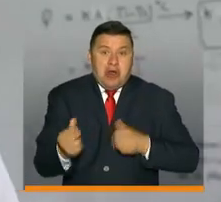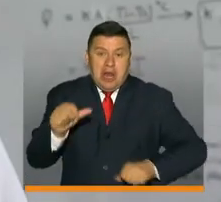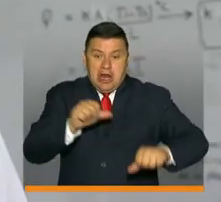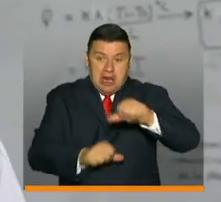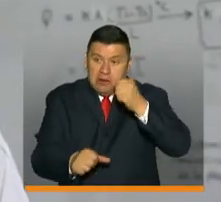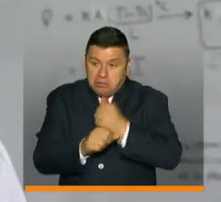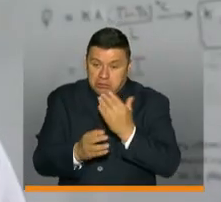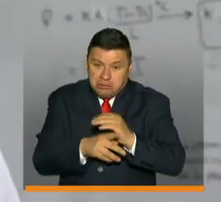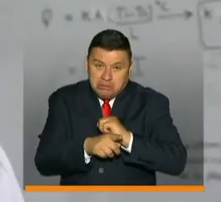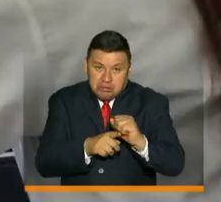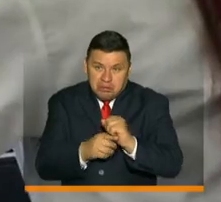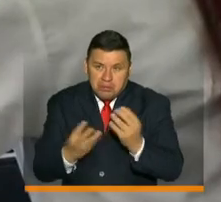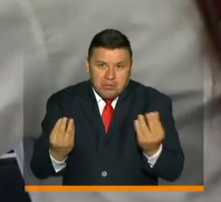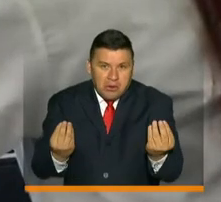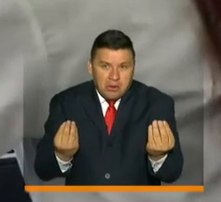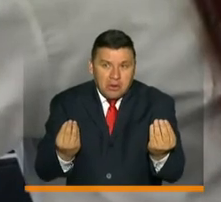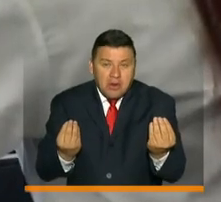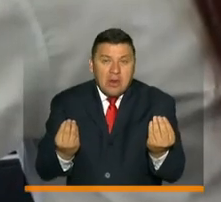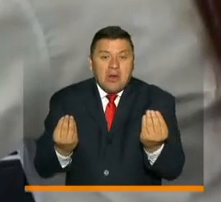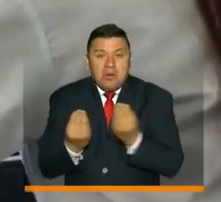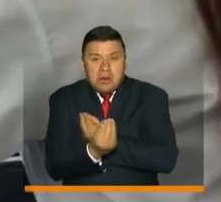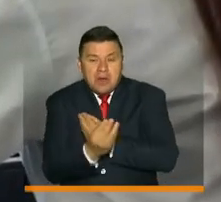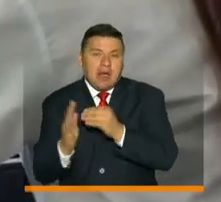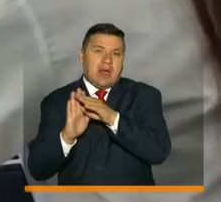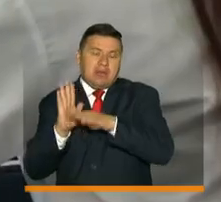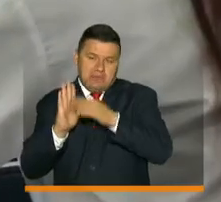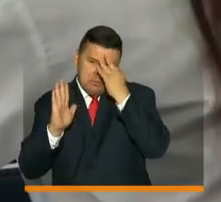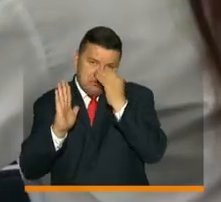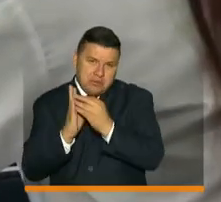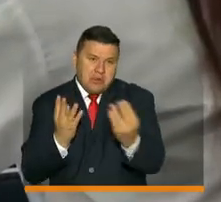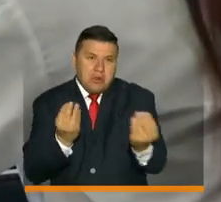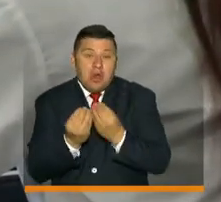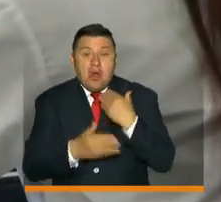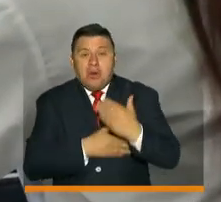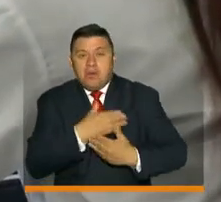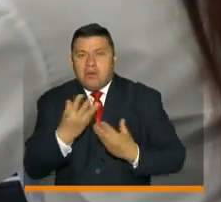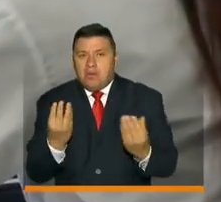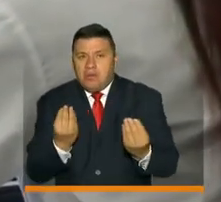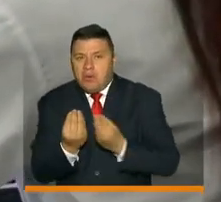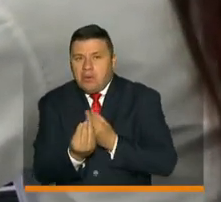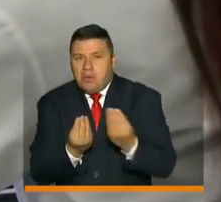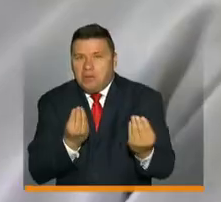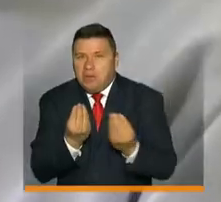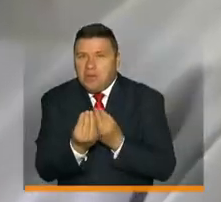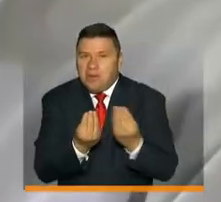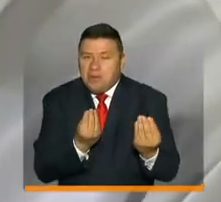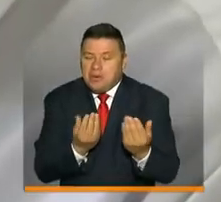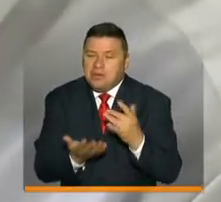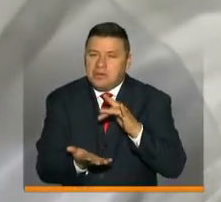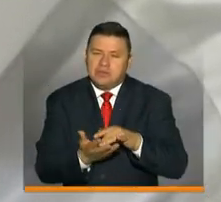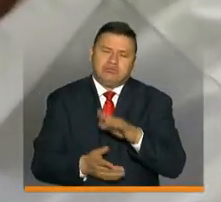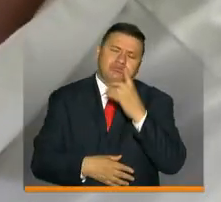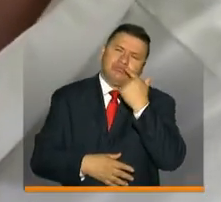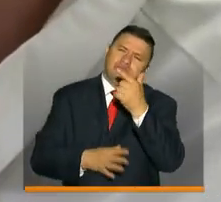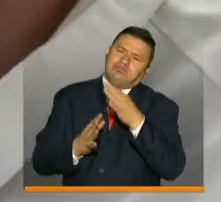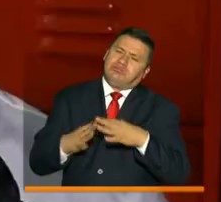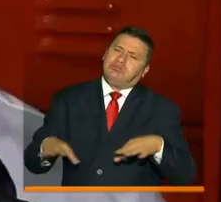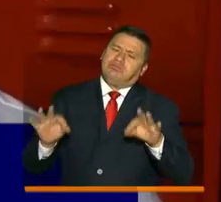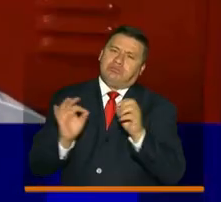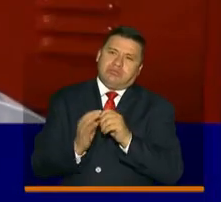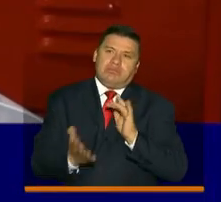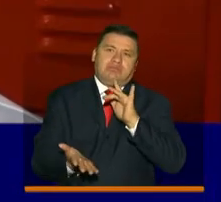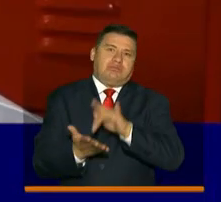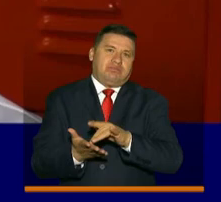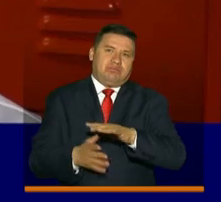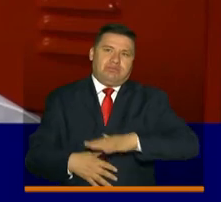laboratorio y esperamos que a la medida de lo posible se vaya resurgiendo esta presencialidad. Me parece muy importante el